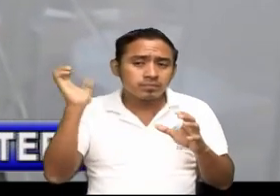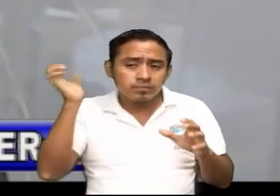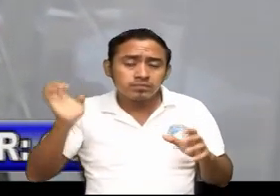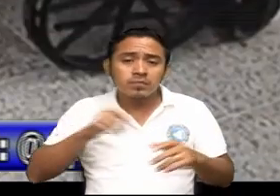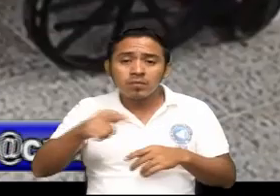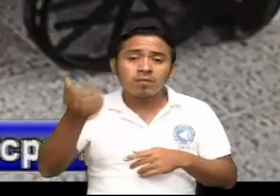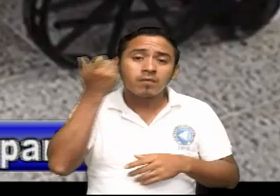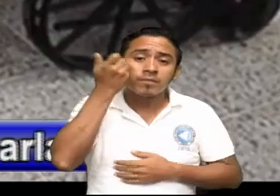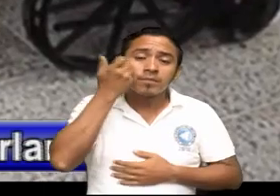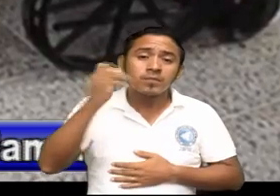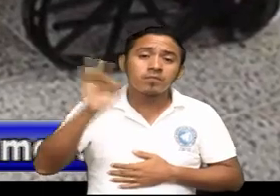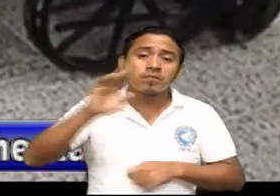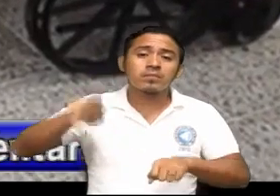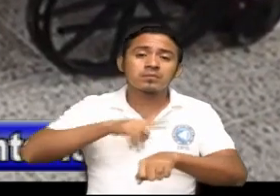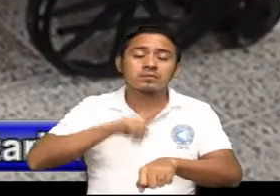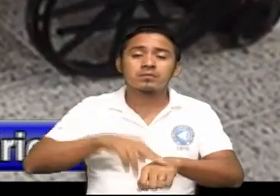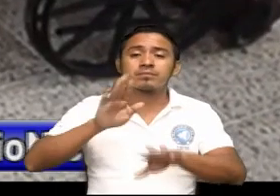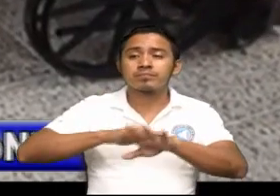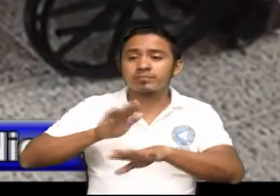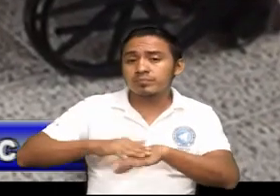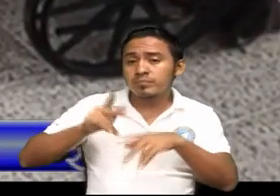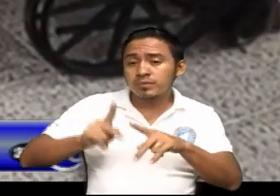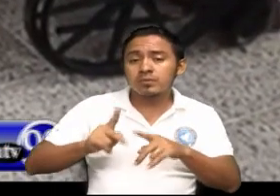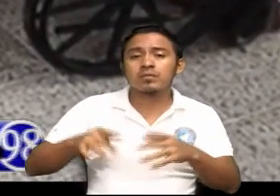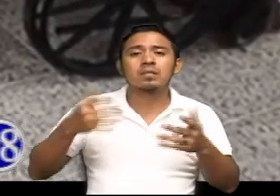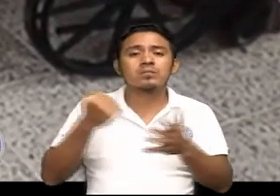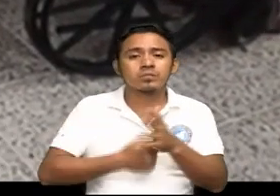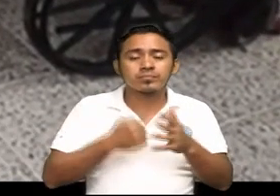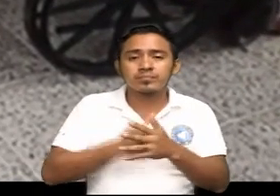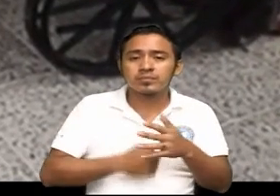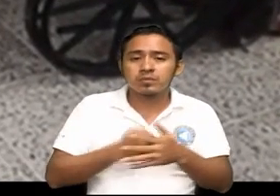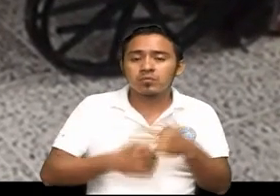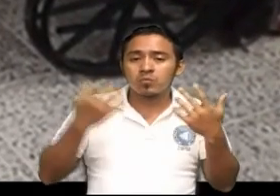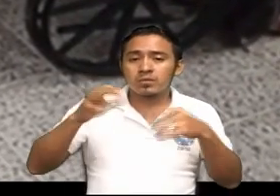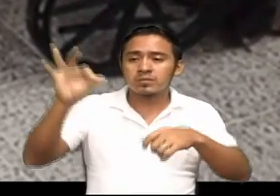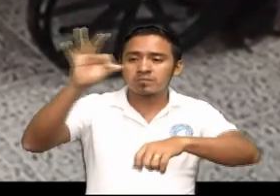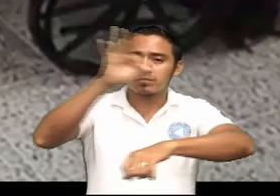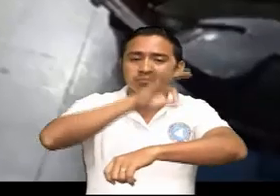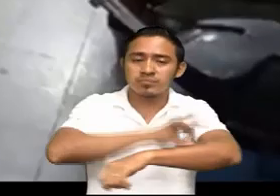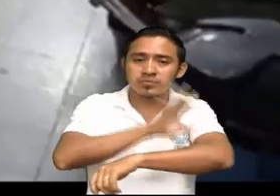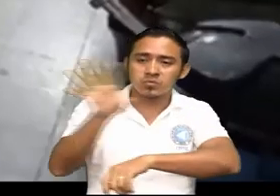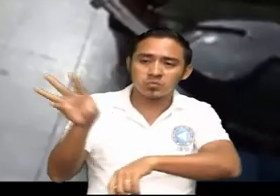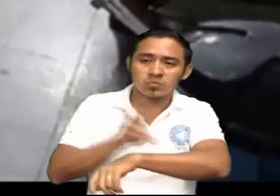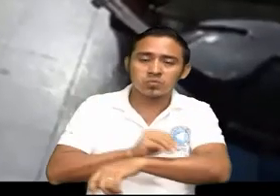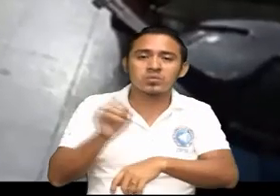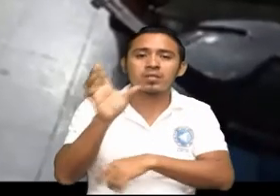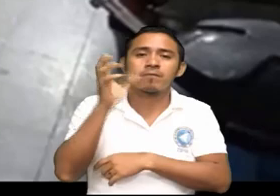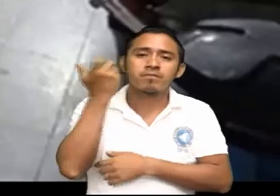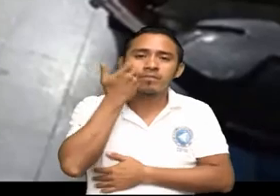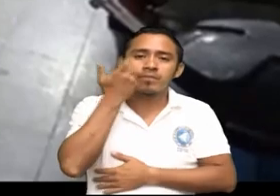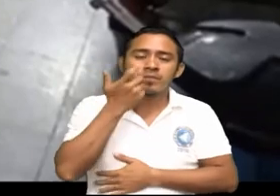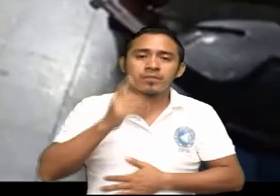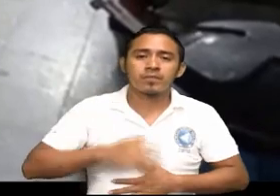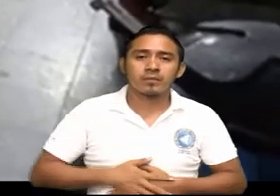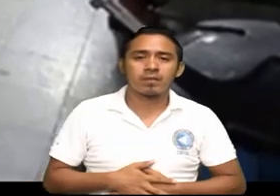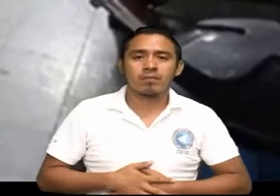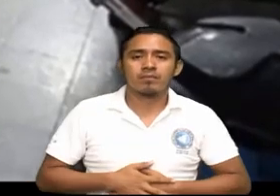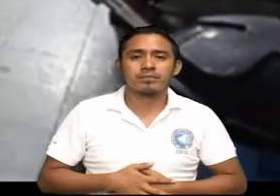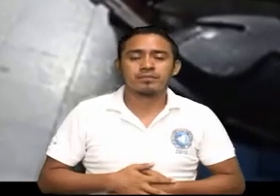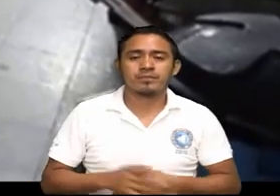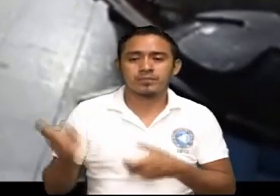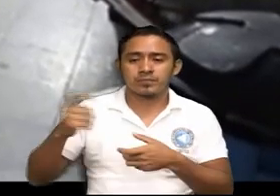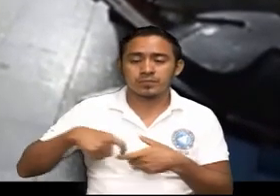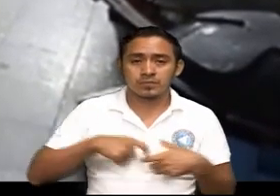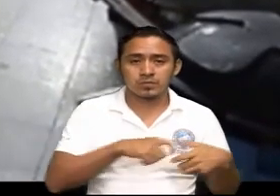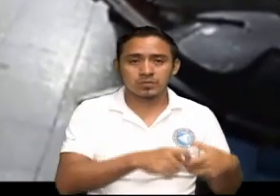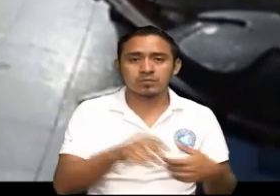de la enfermedad y piden a la población un combate constante contra el zancudo transmisor de la enfermedad. El